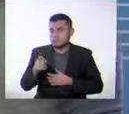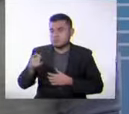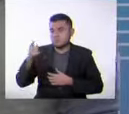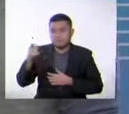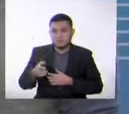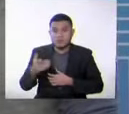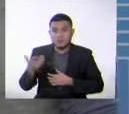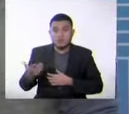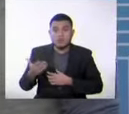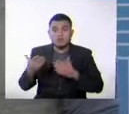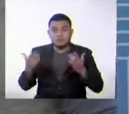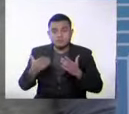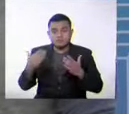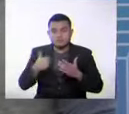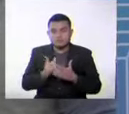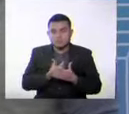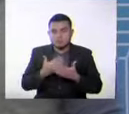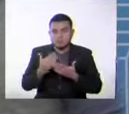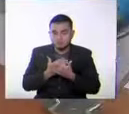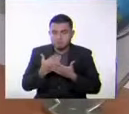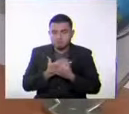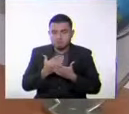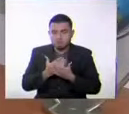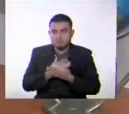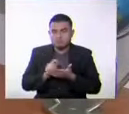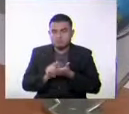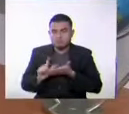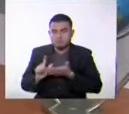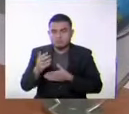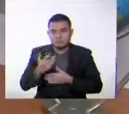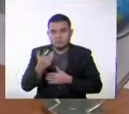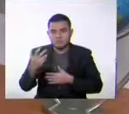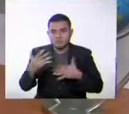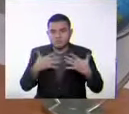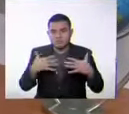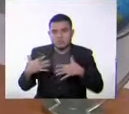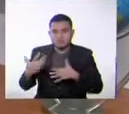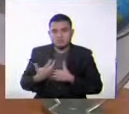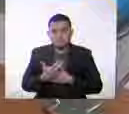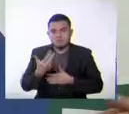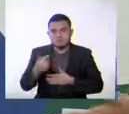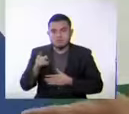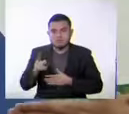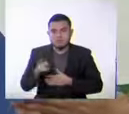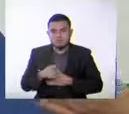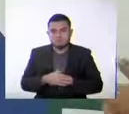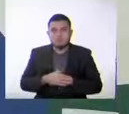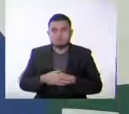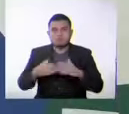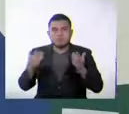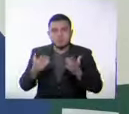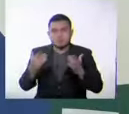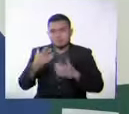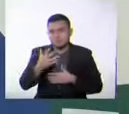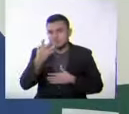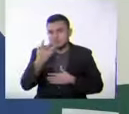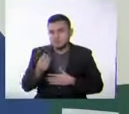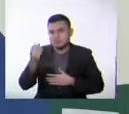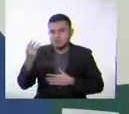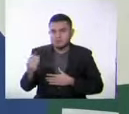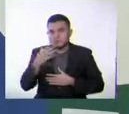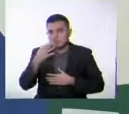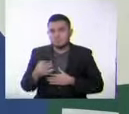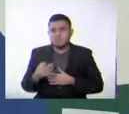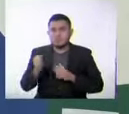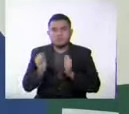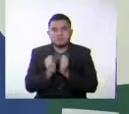a realizar nuestros trabajos escolares. Todas las tareas, las actividades, todo lo que está generándose día a día. En el